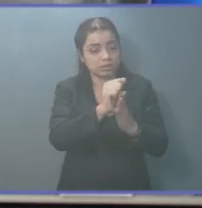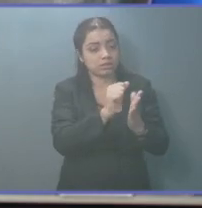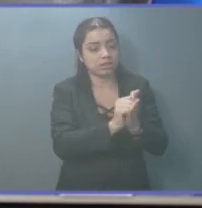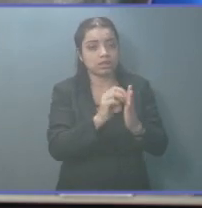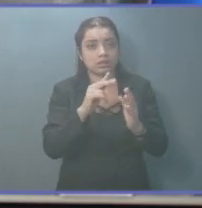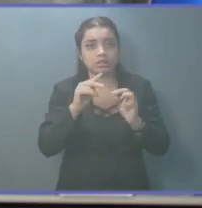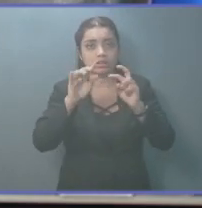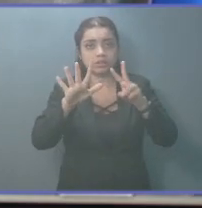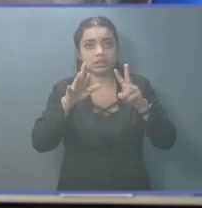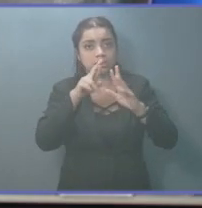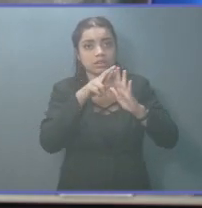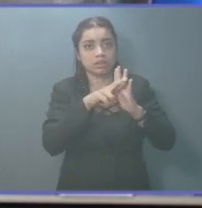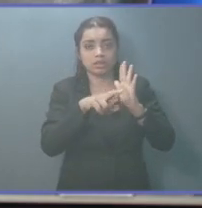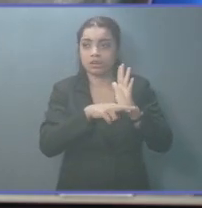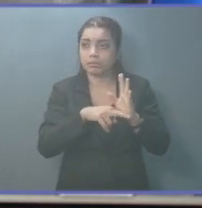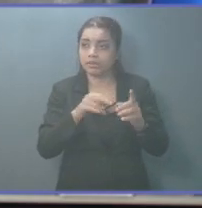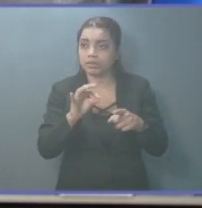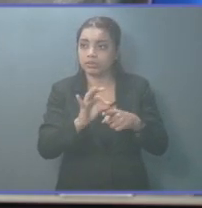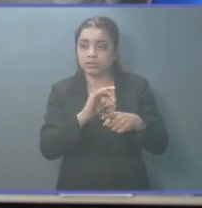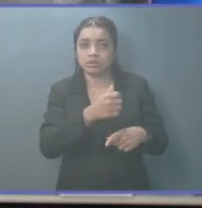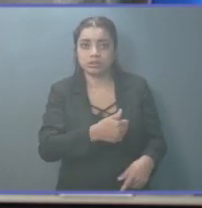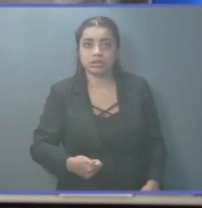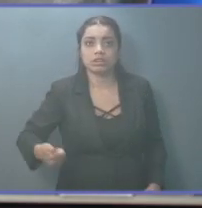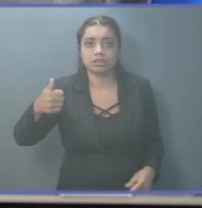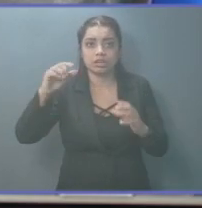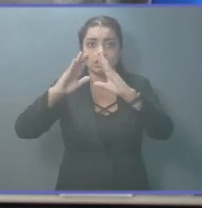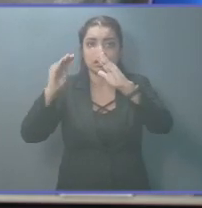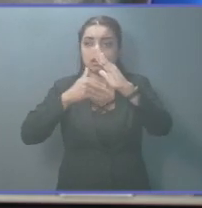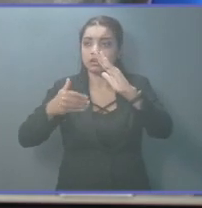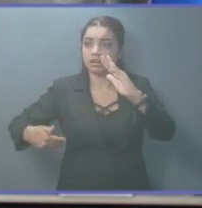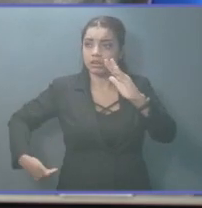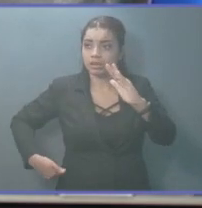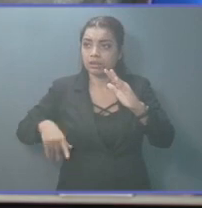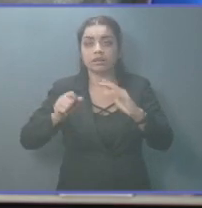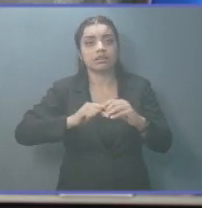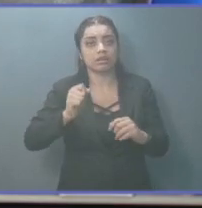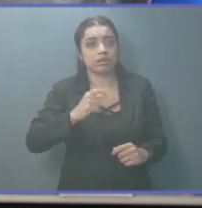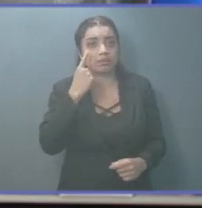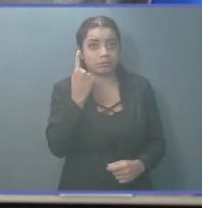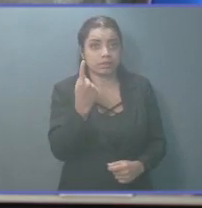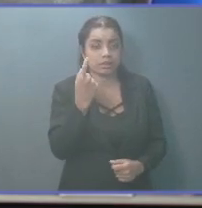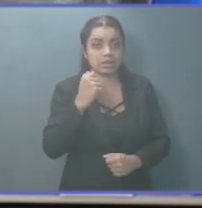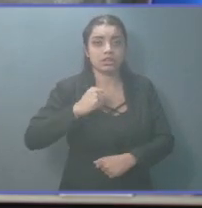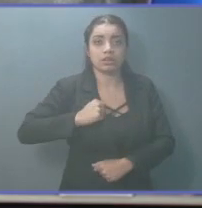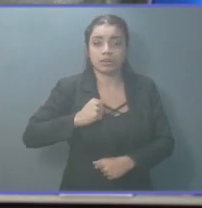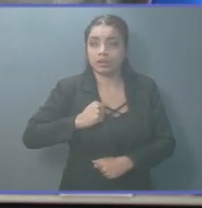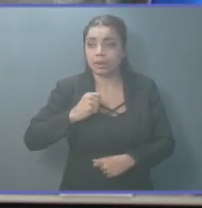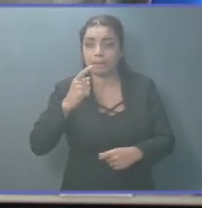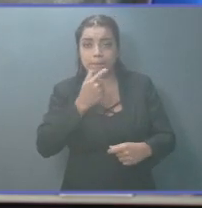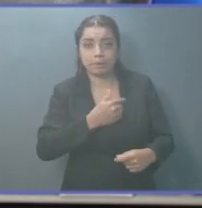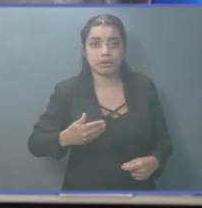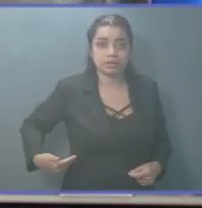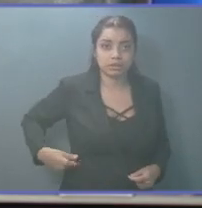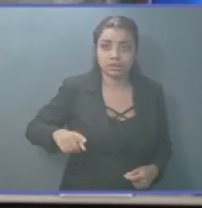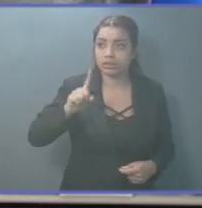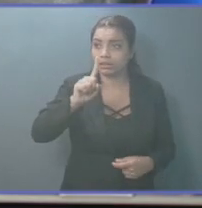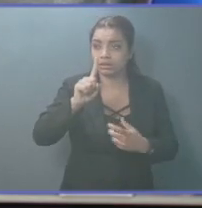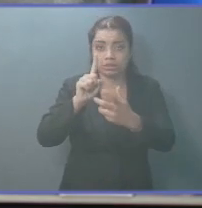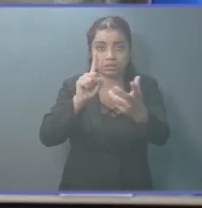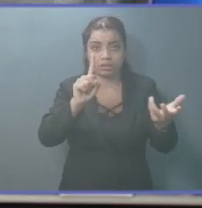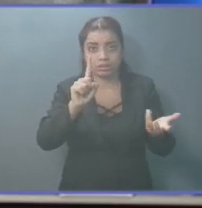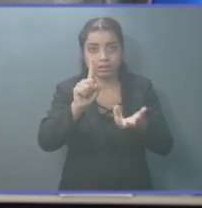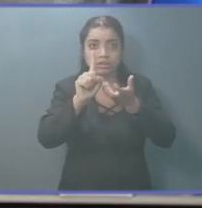7 del Reglamento de Funcionamiento del Estado Mayor Presidencial, si bien los elementos que le dan seguridad al presidente de la República dependen del Estado